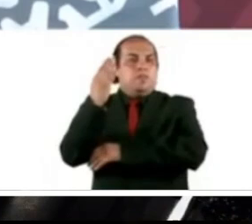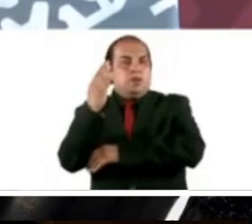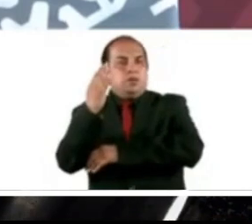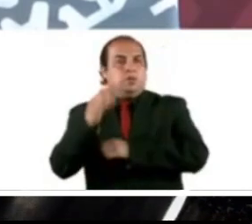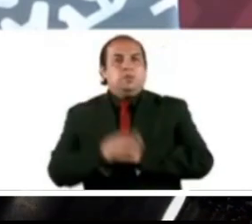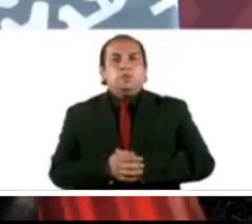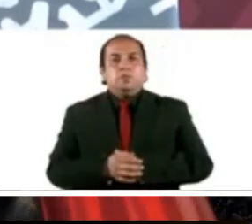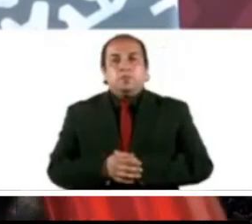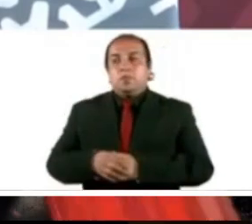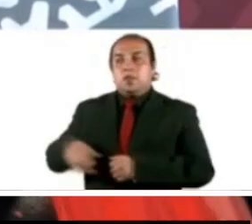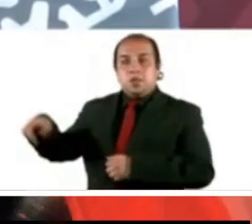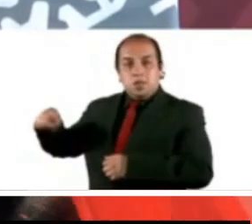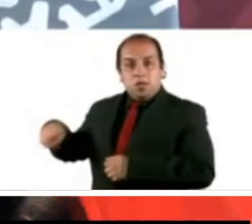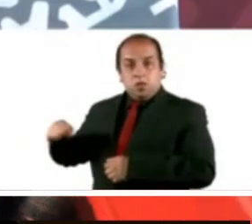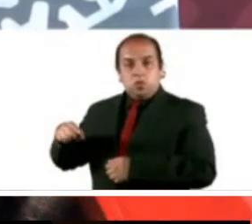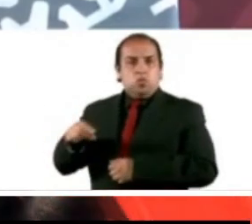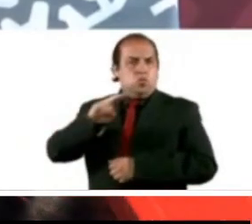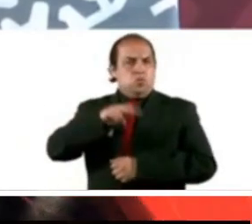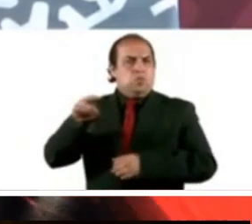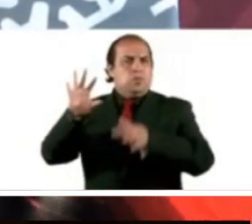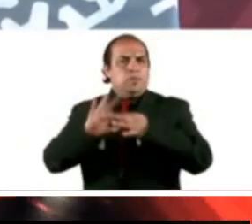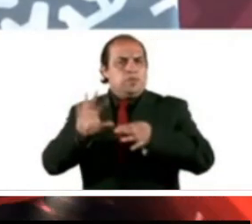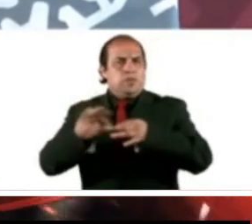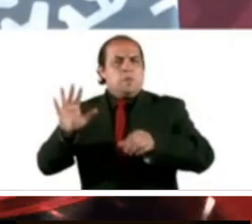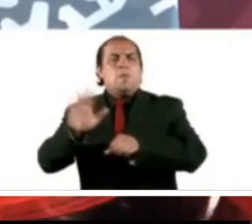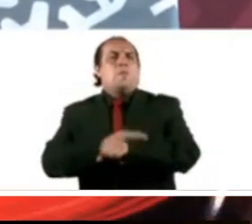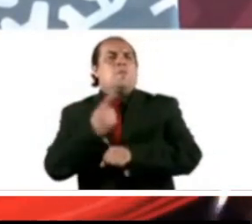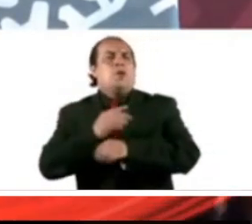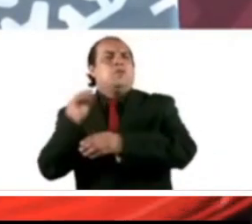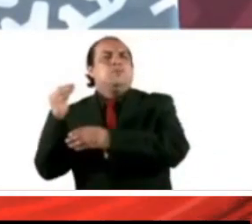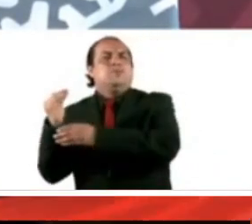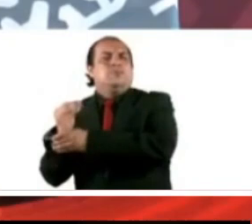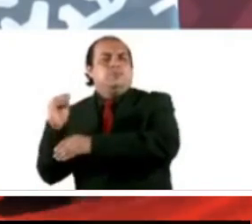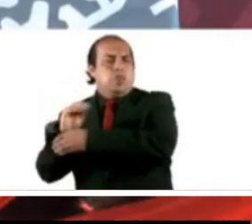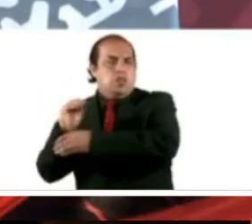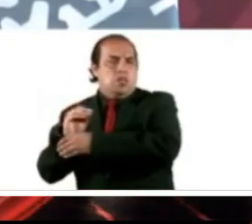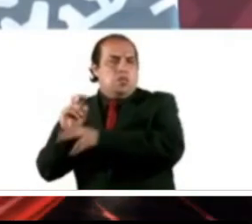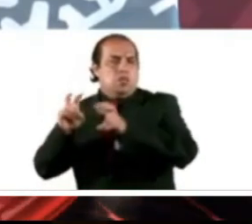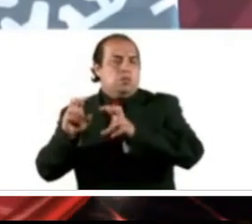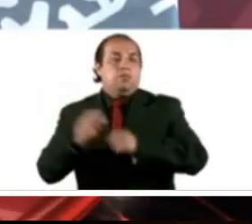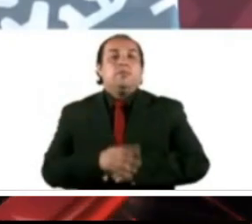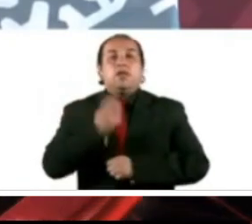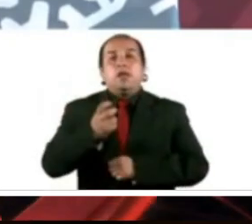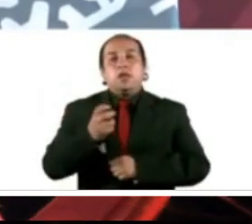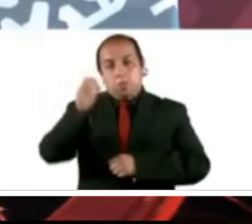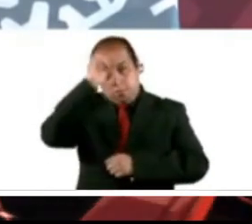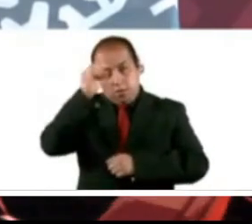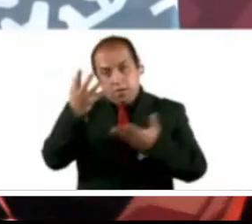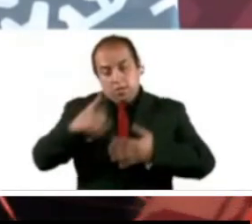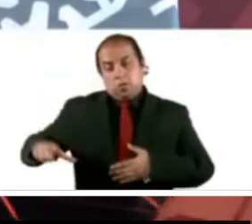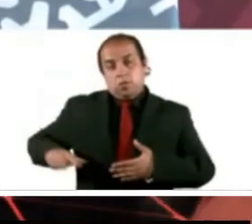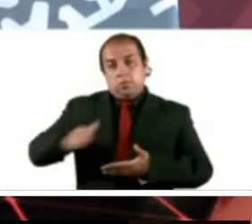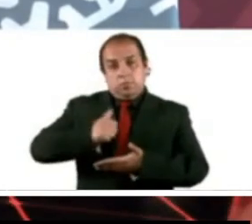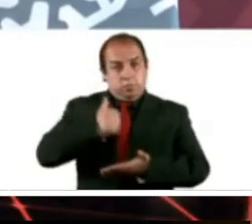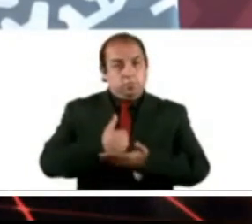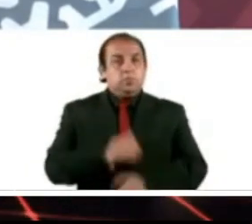cuenta, sino nunca explica por qué no los toma en cuenta. Esto es una de las observaciones que realiza el gobierno de la